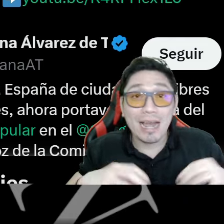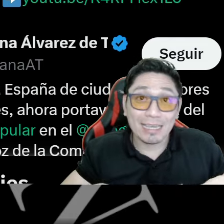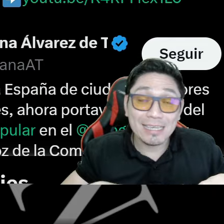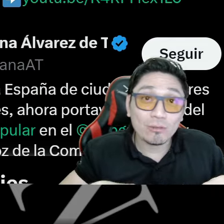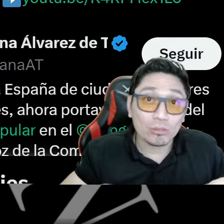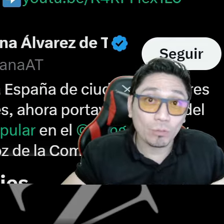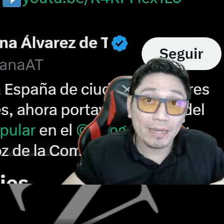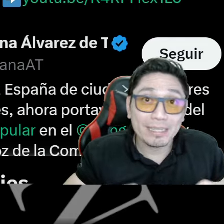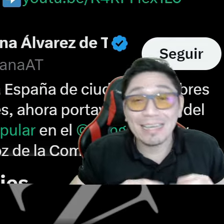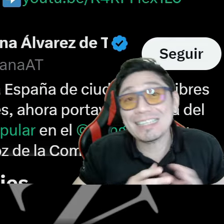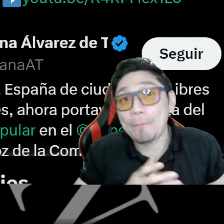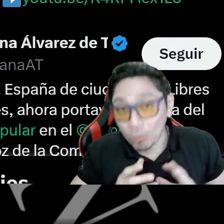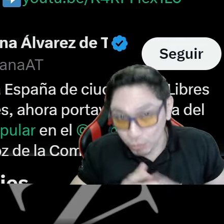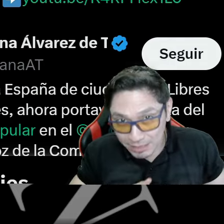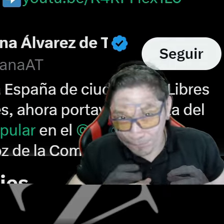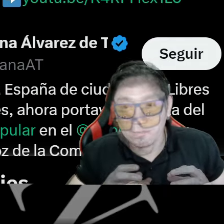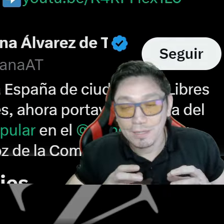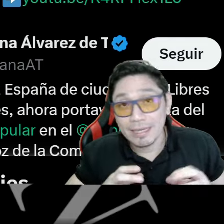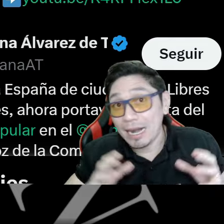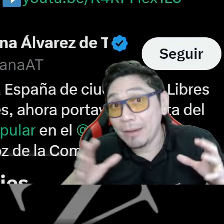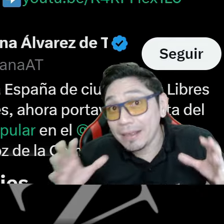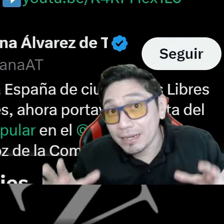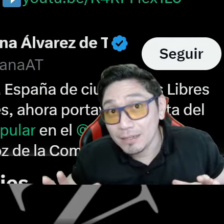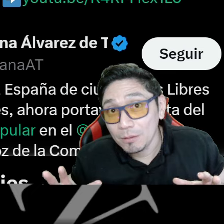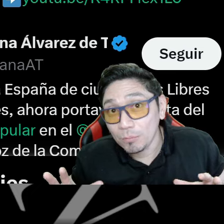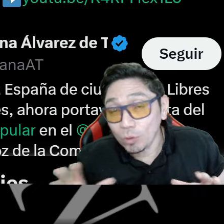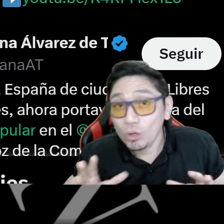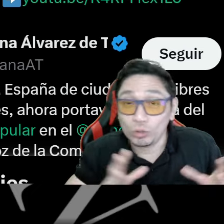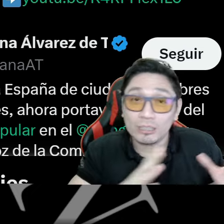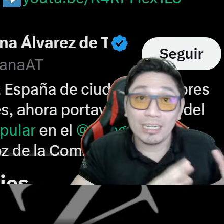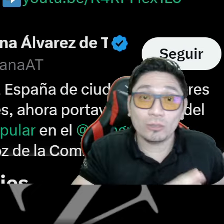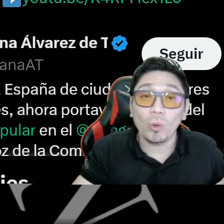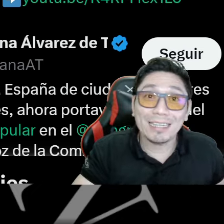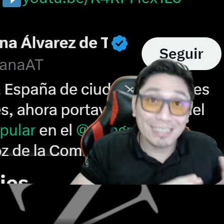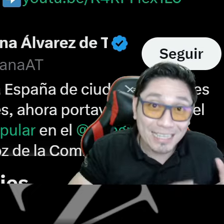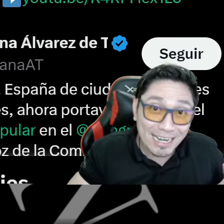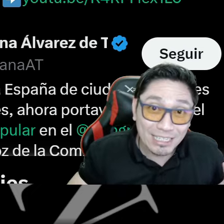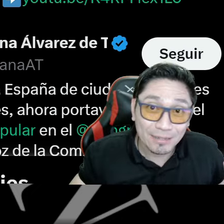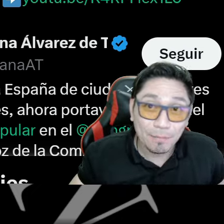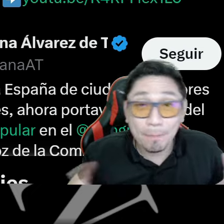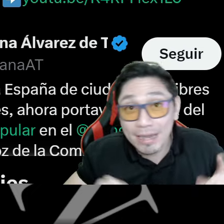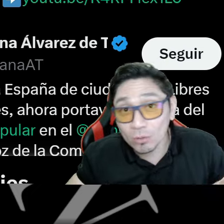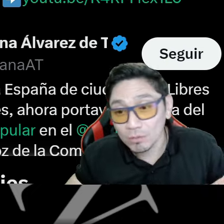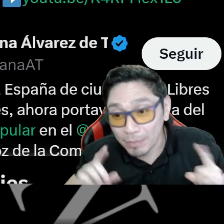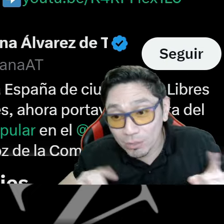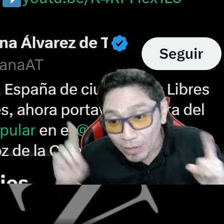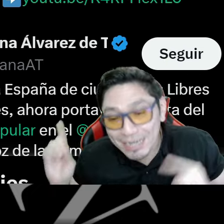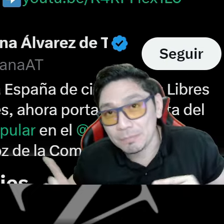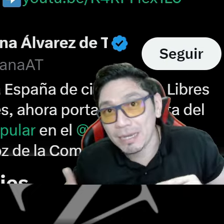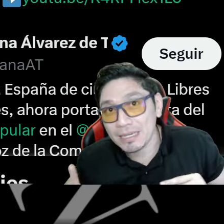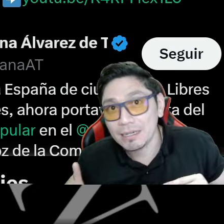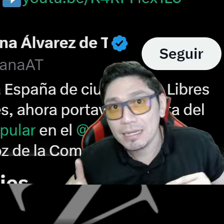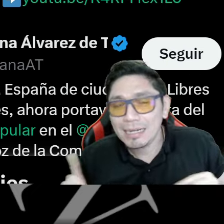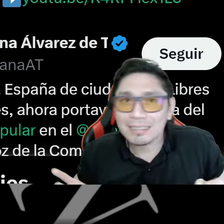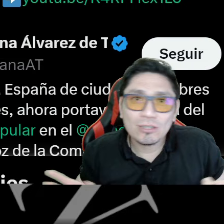señora aquí en nuestro país es aplaudida y a Ada por los intelectuales de derecha pero pero en